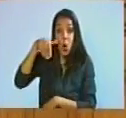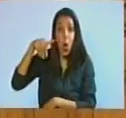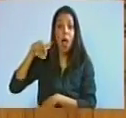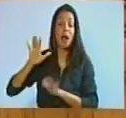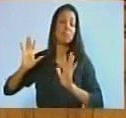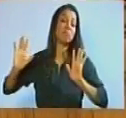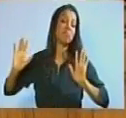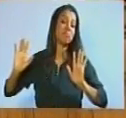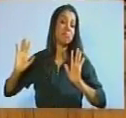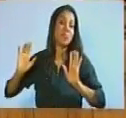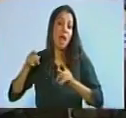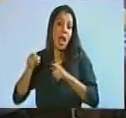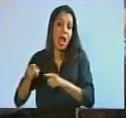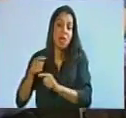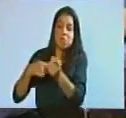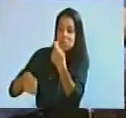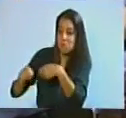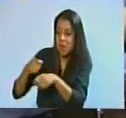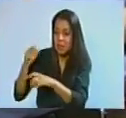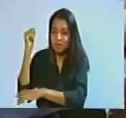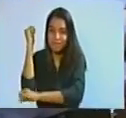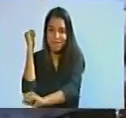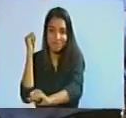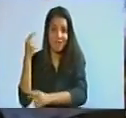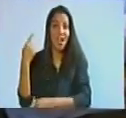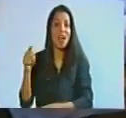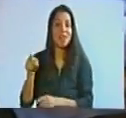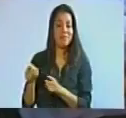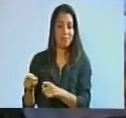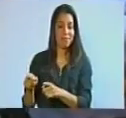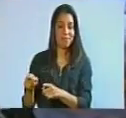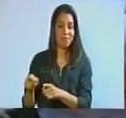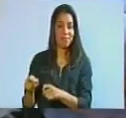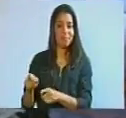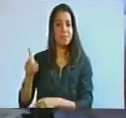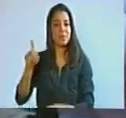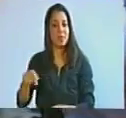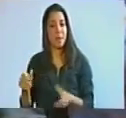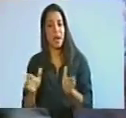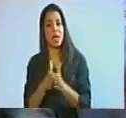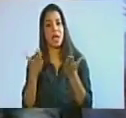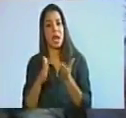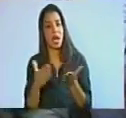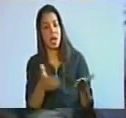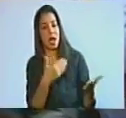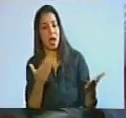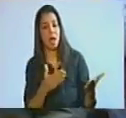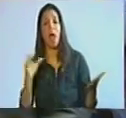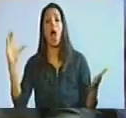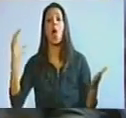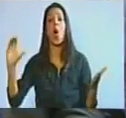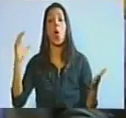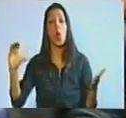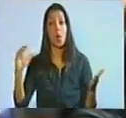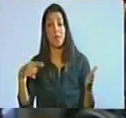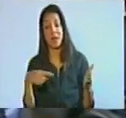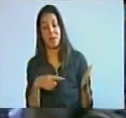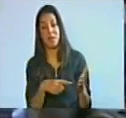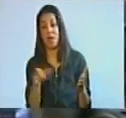y de contrabandista. También lo hace la revista Semana de Colombia, o sea que el señor